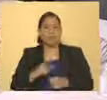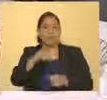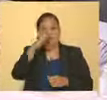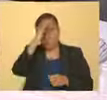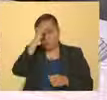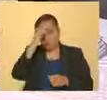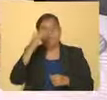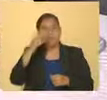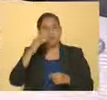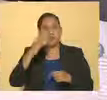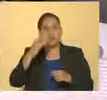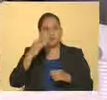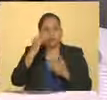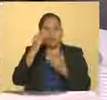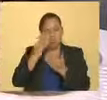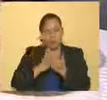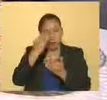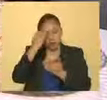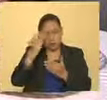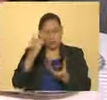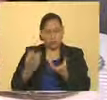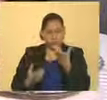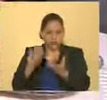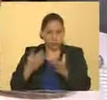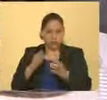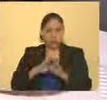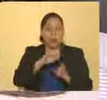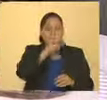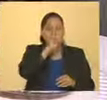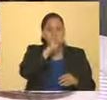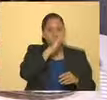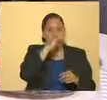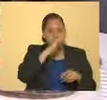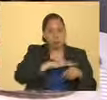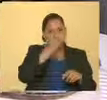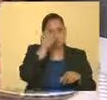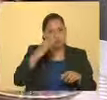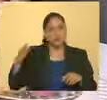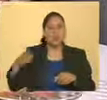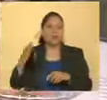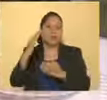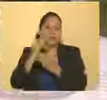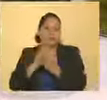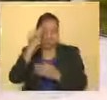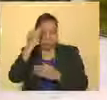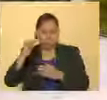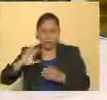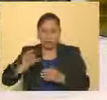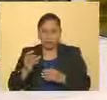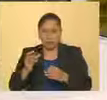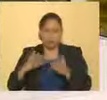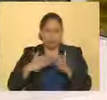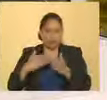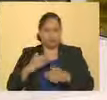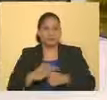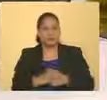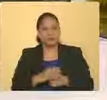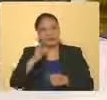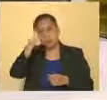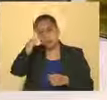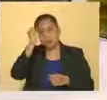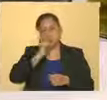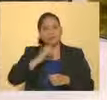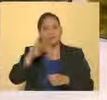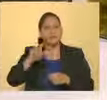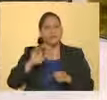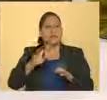muchísimo menos tiempo en cocción el pescado, a diferencia del pollo o de la carne, ¿no? Entonces sí, hay que tener más cuidado porque si no se hace